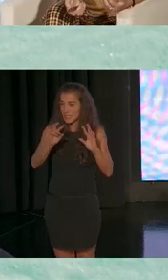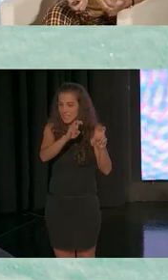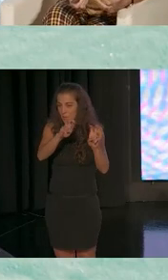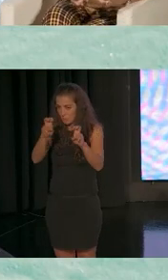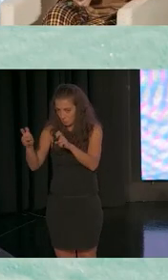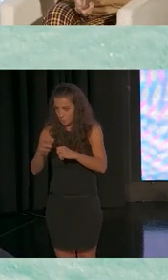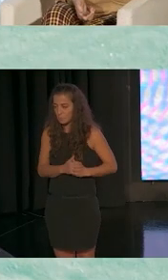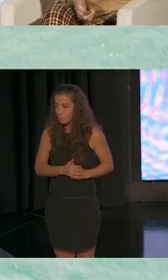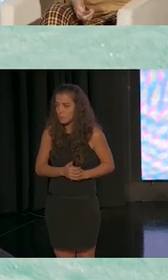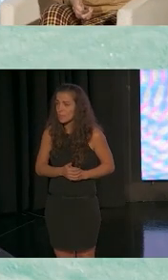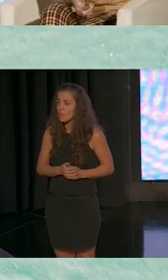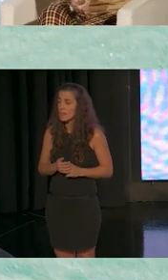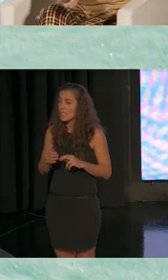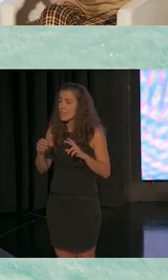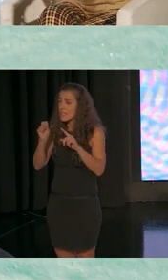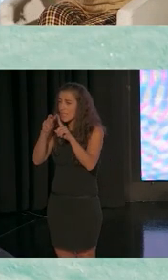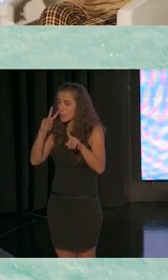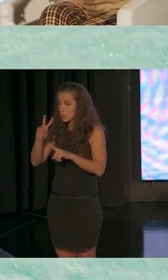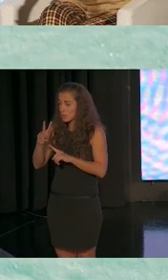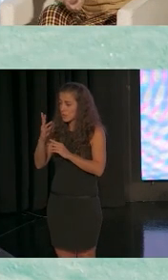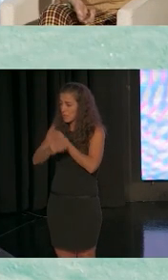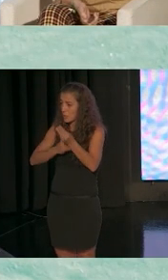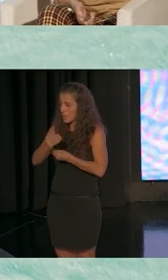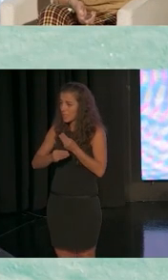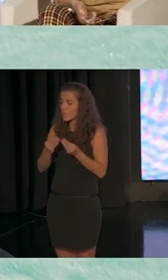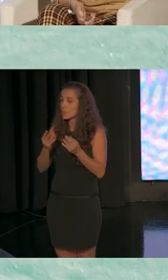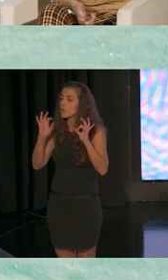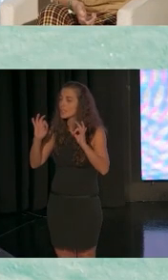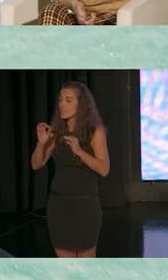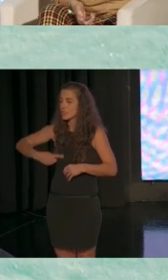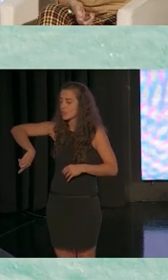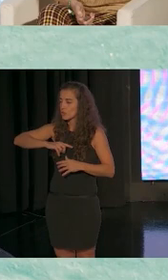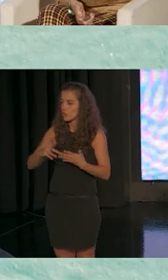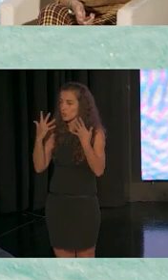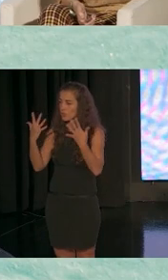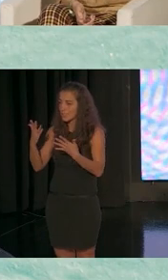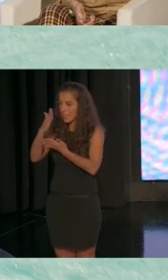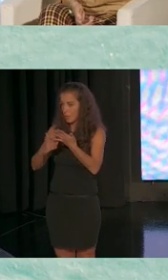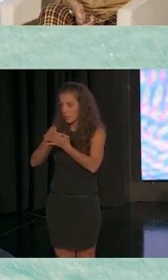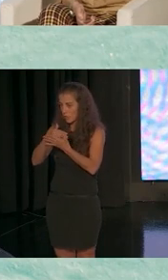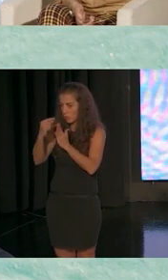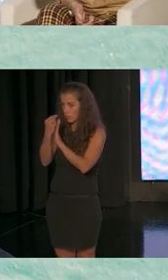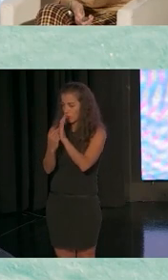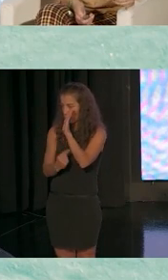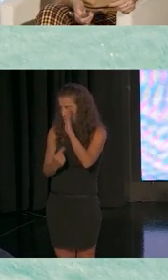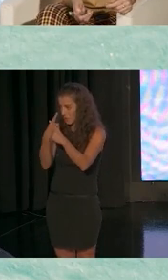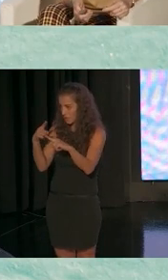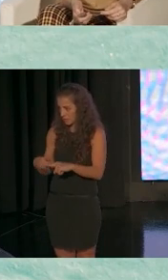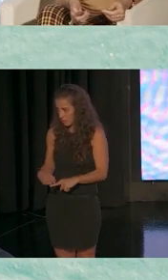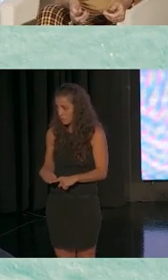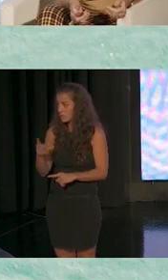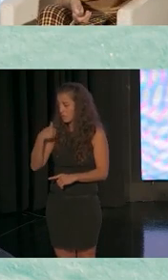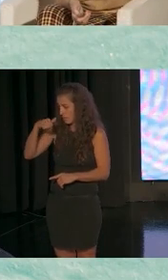operativamente el bitat lo organizamos en 10 vectores diferentes no los voy a detallar Aquí van a tener ustedes